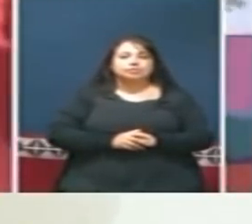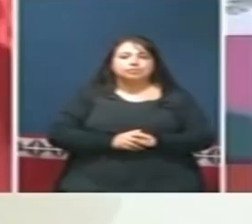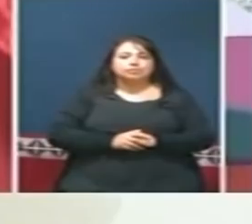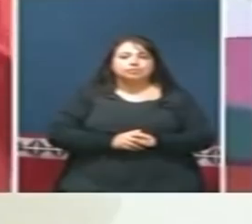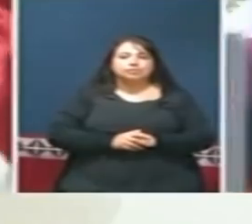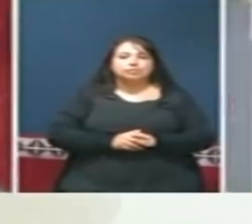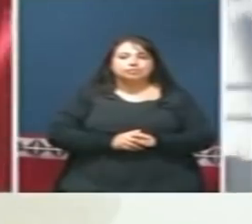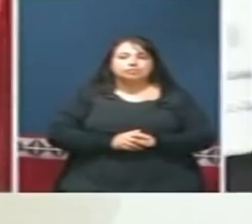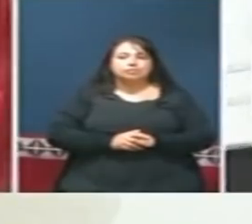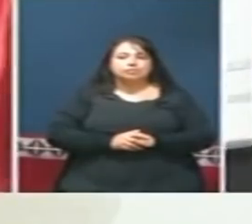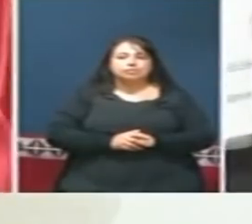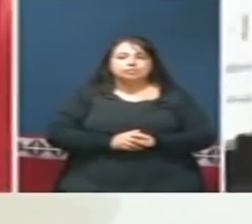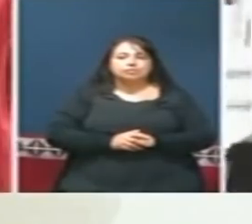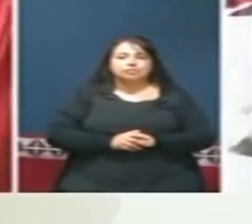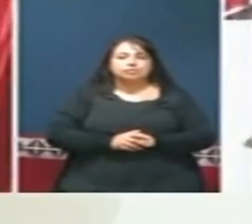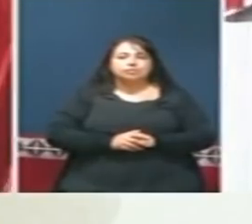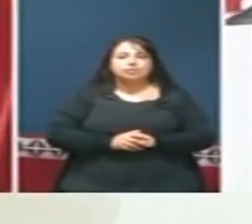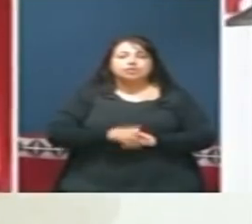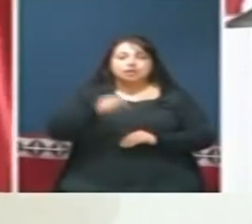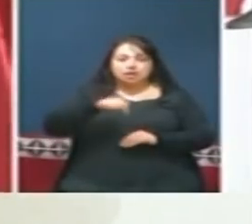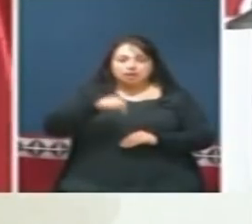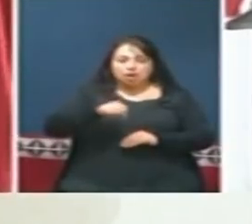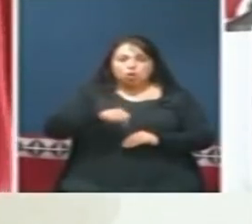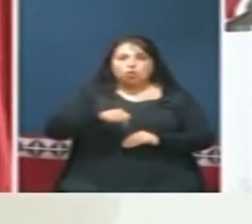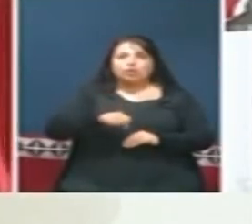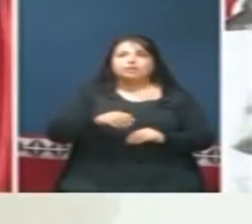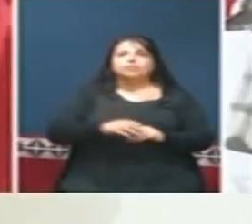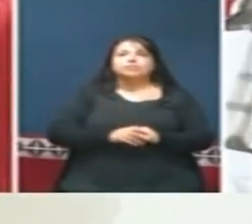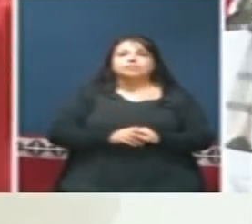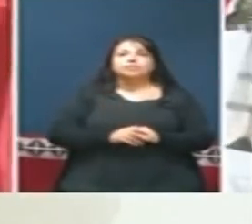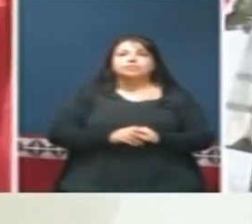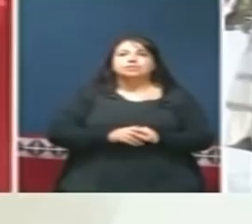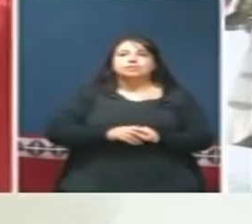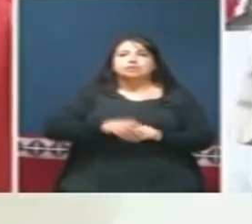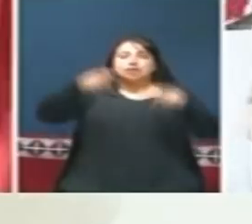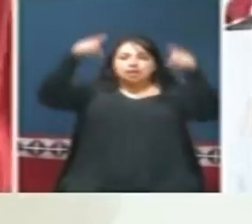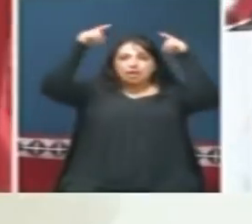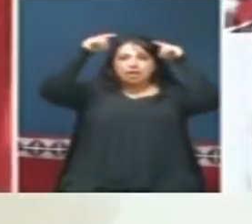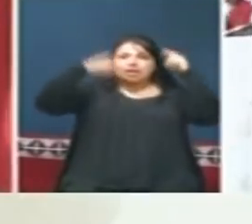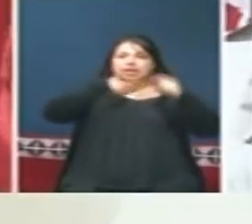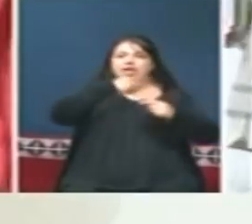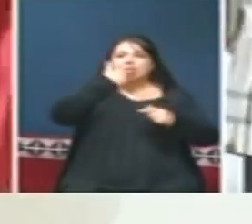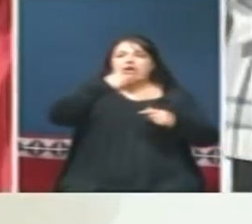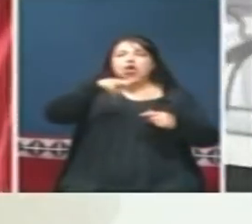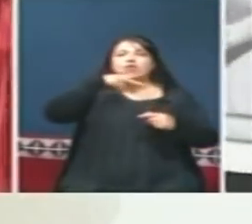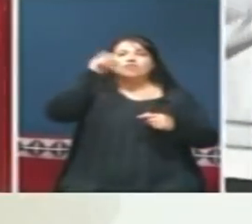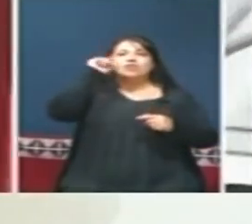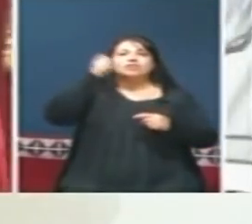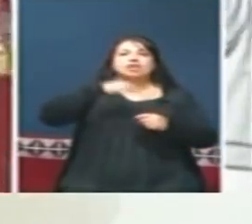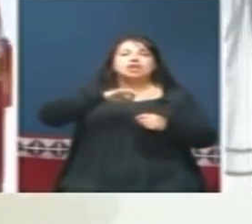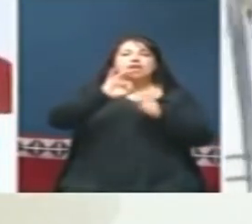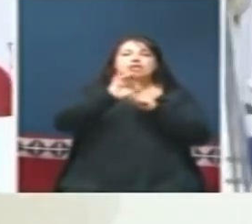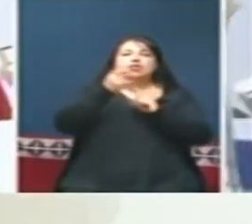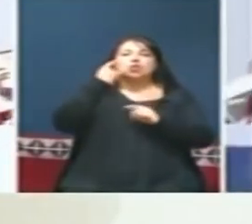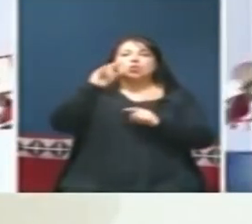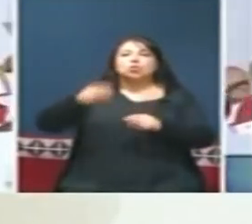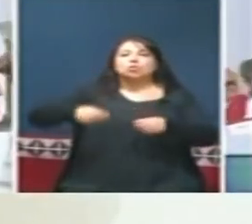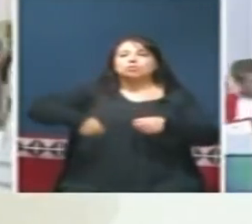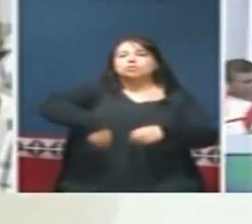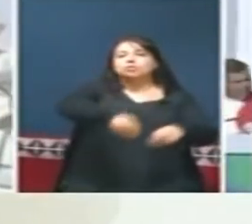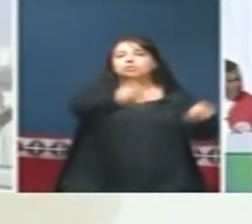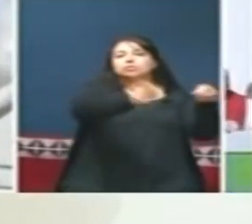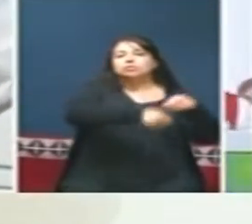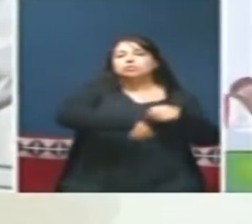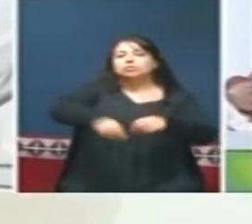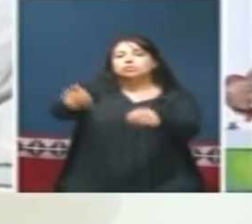Señor, se vio clarito. En estos momentos, el cardenal Angelo Becciu inciensa las imágenes, como